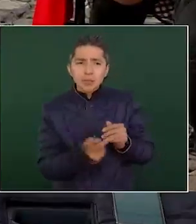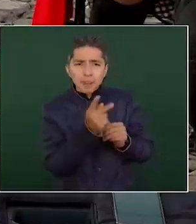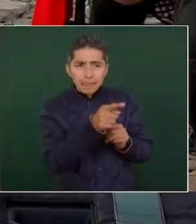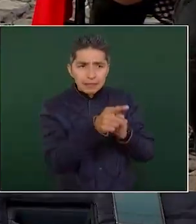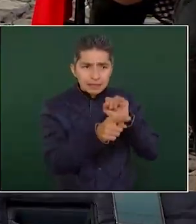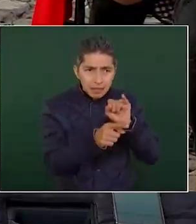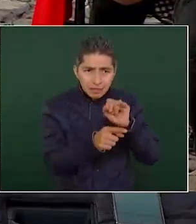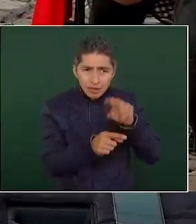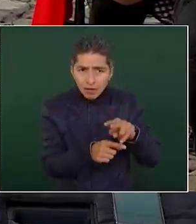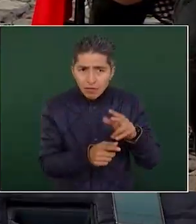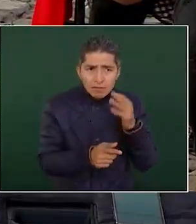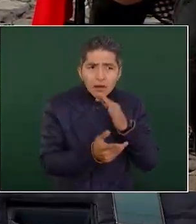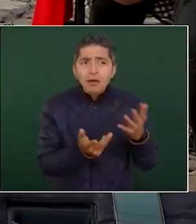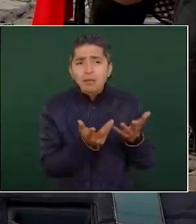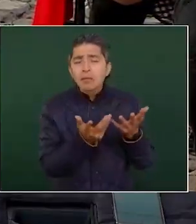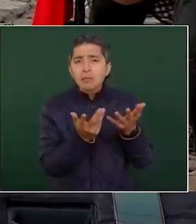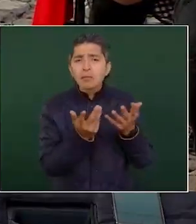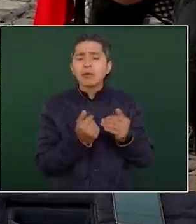y también